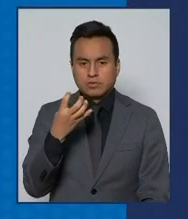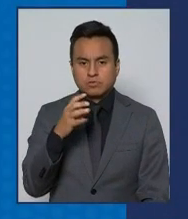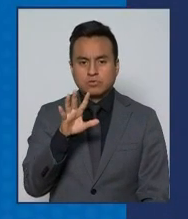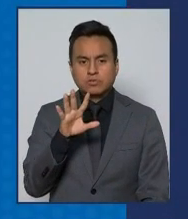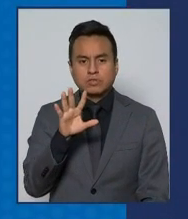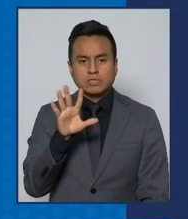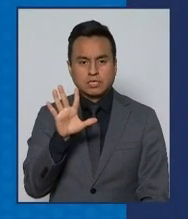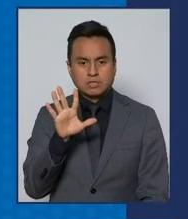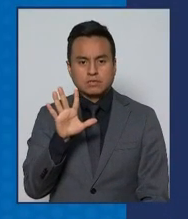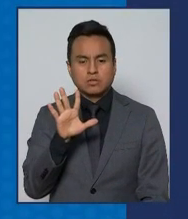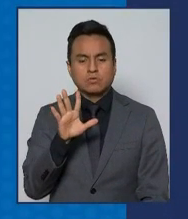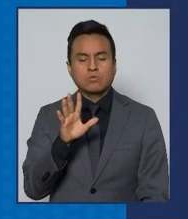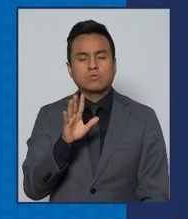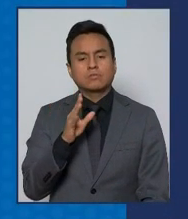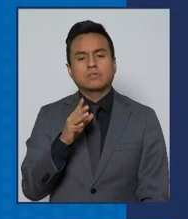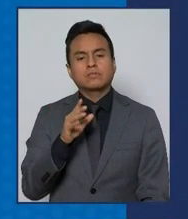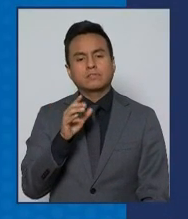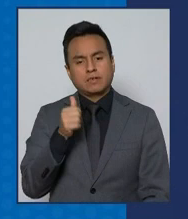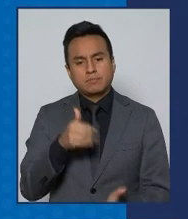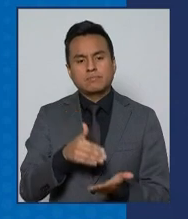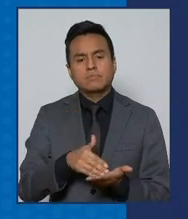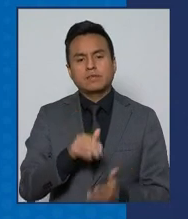6.405 casos nuevos